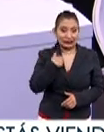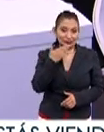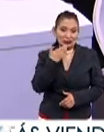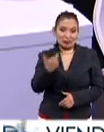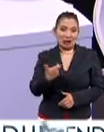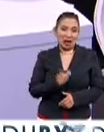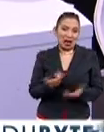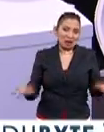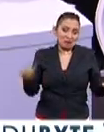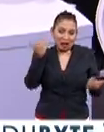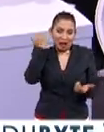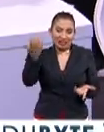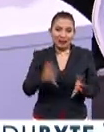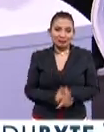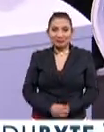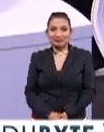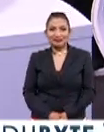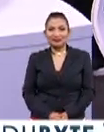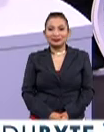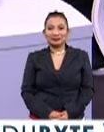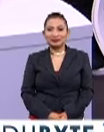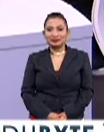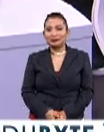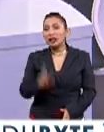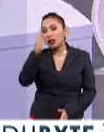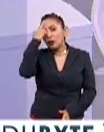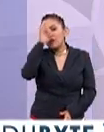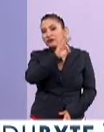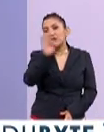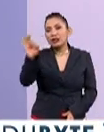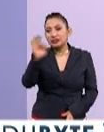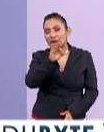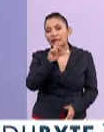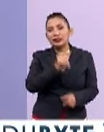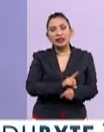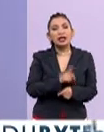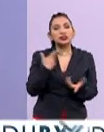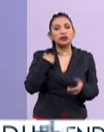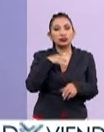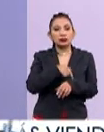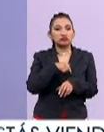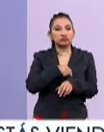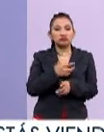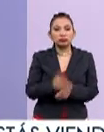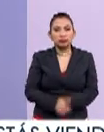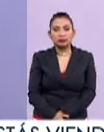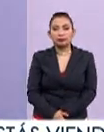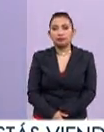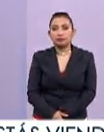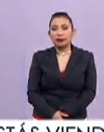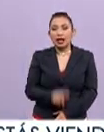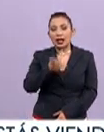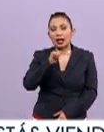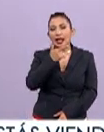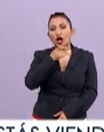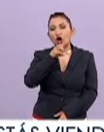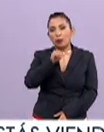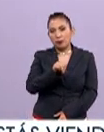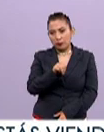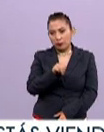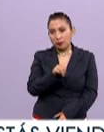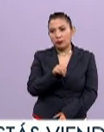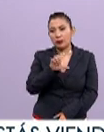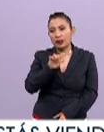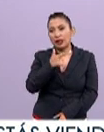pagar. Ya. Bueno, recuerden las fechas, días y horarios, ¿no? Legom